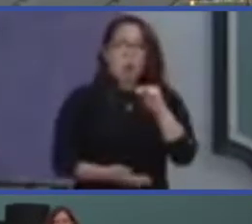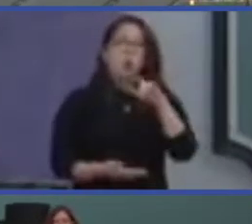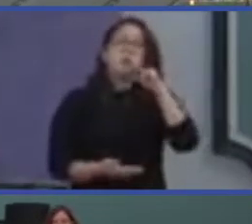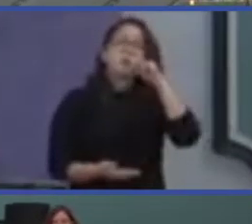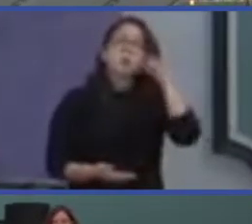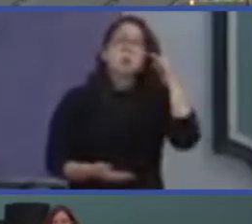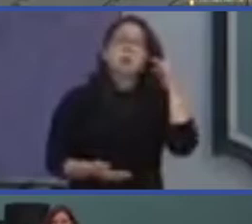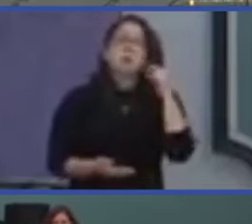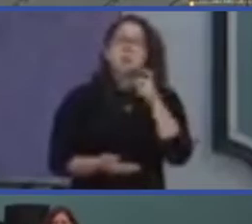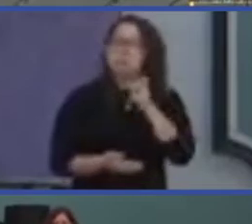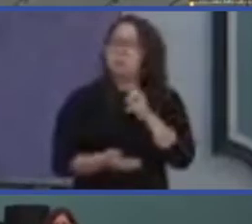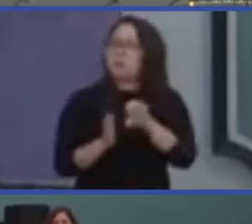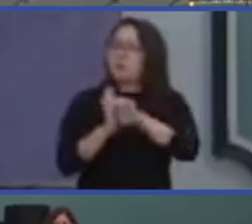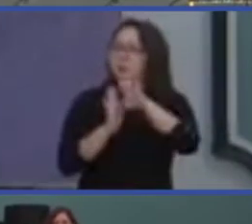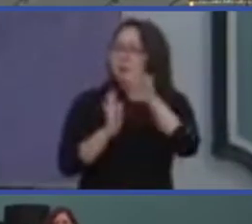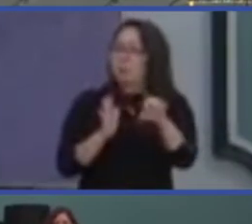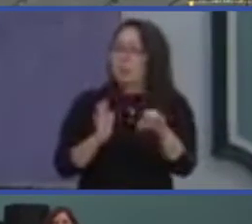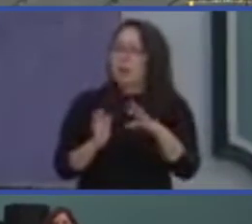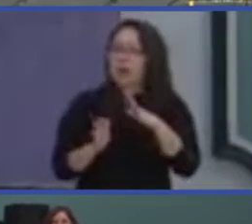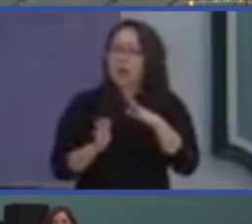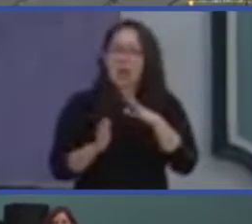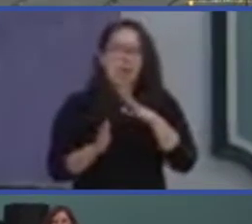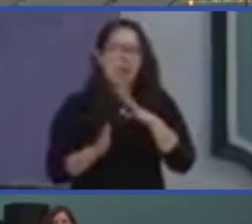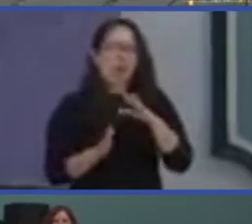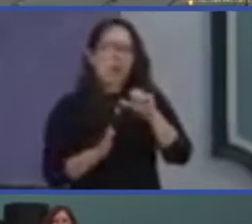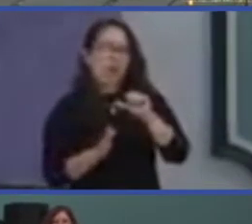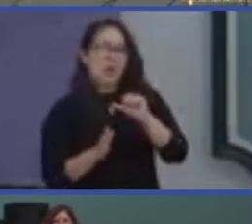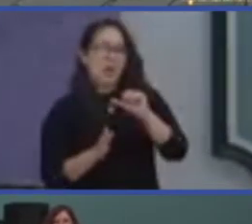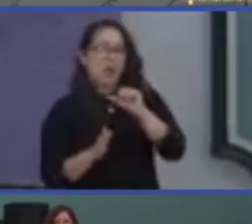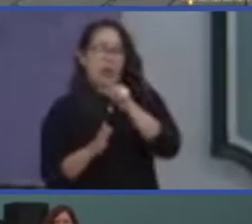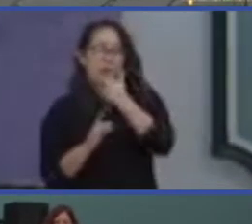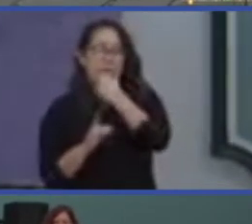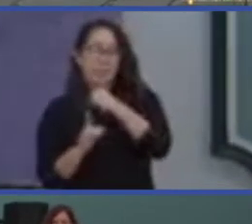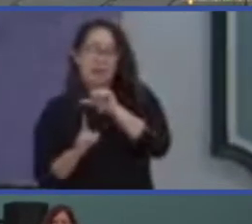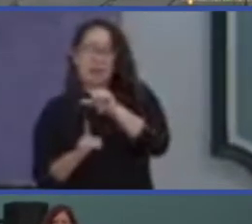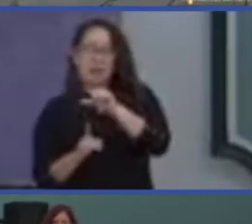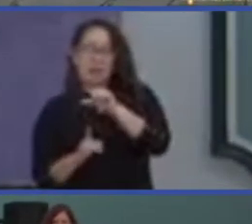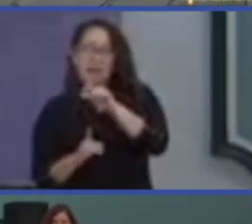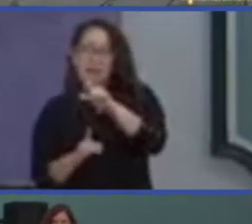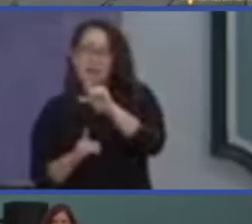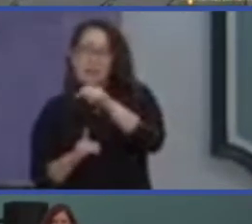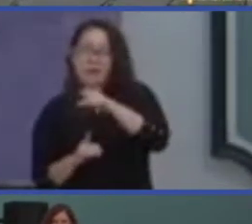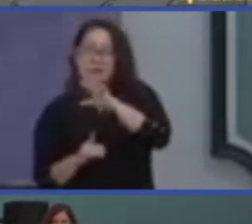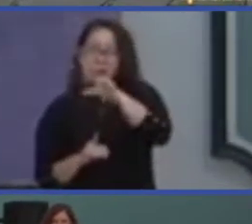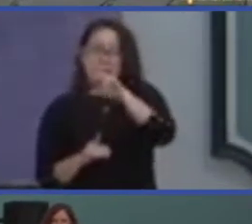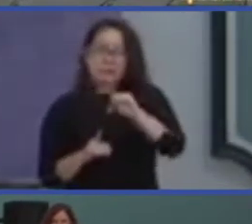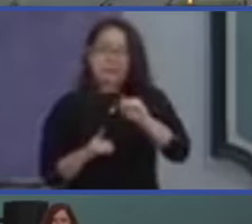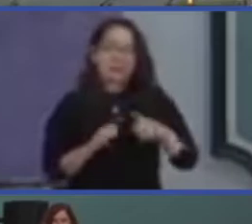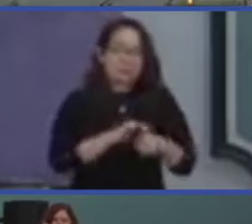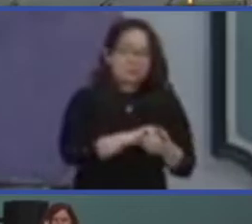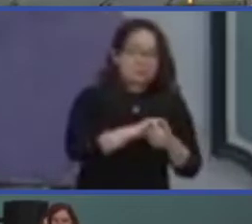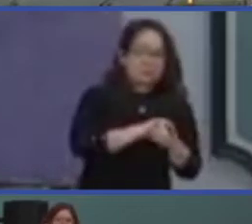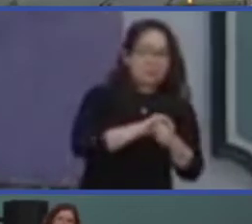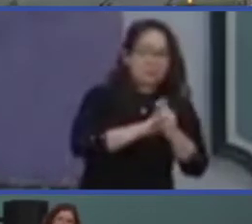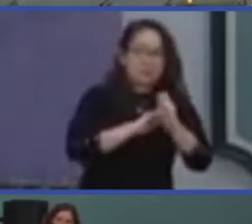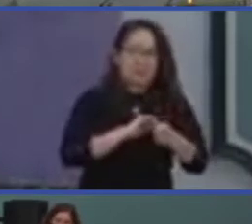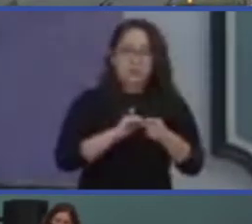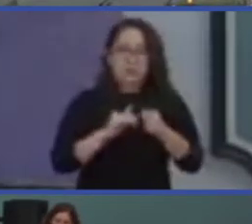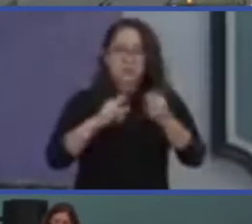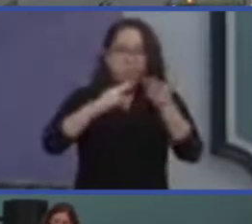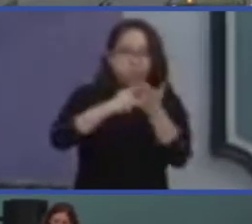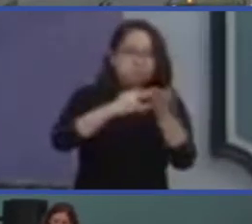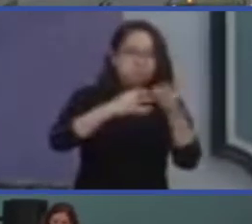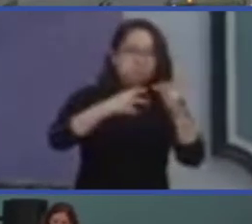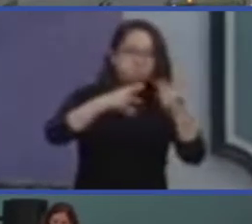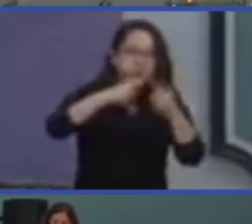la paradoja del Aquiles y la tortuga ¿no? en la que se va dividiendo cada vez más y más y más entonces ¿por qué